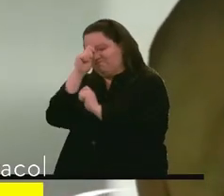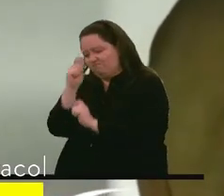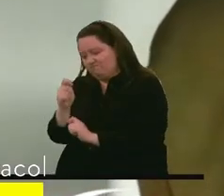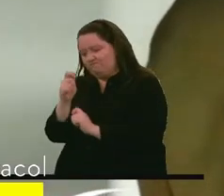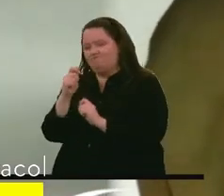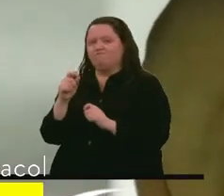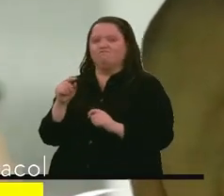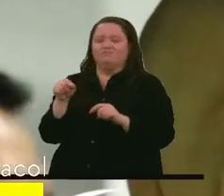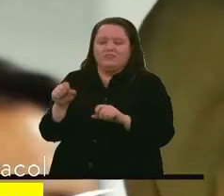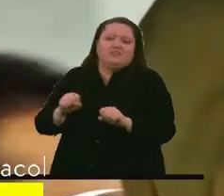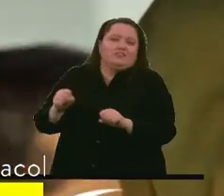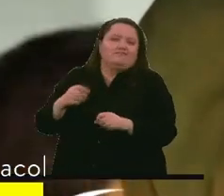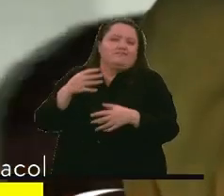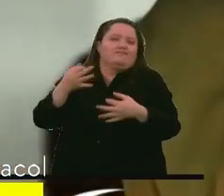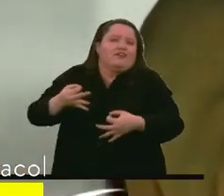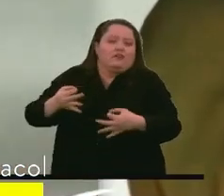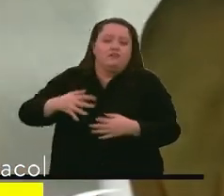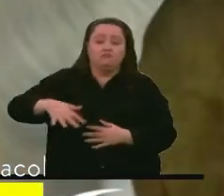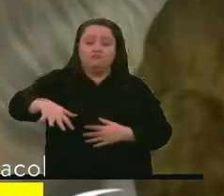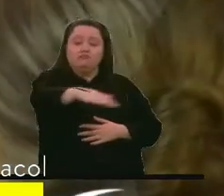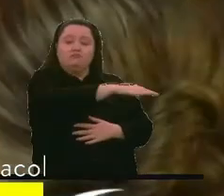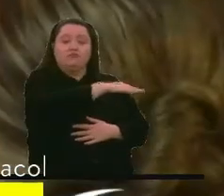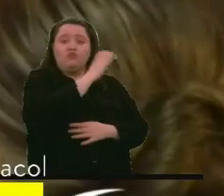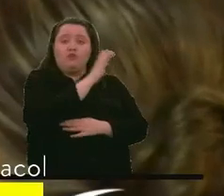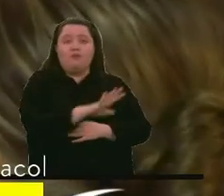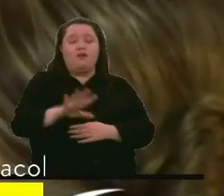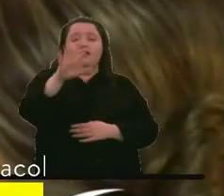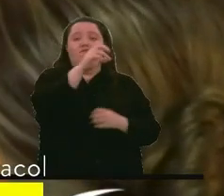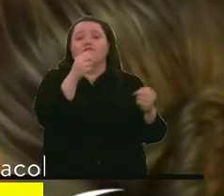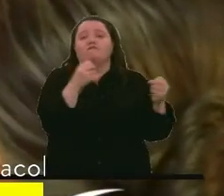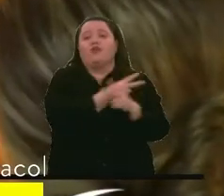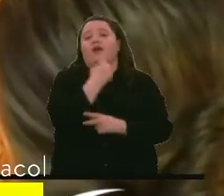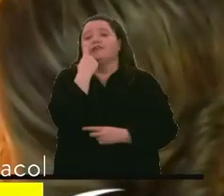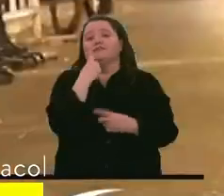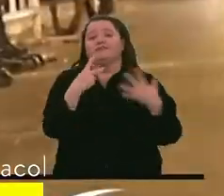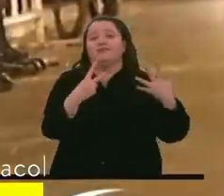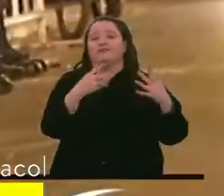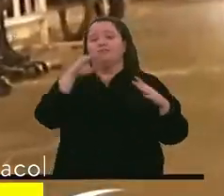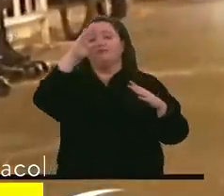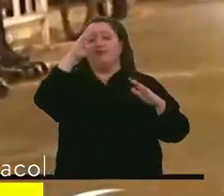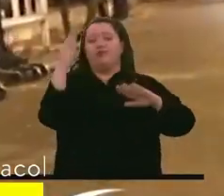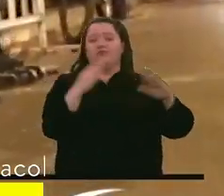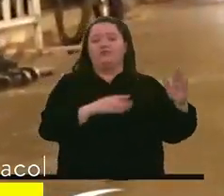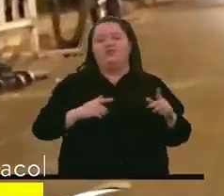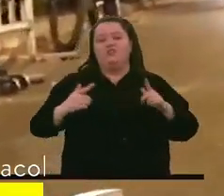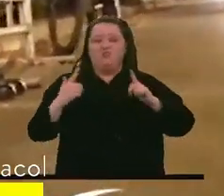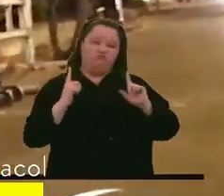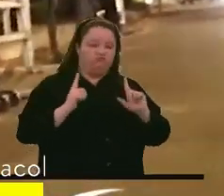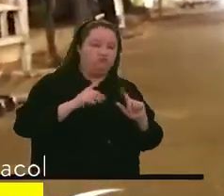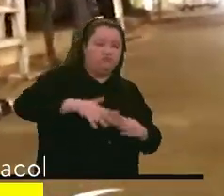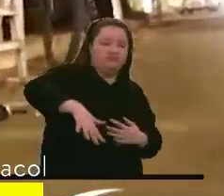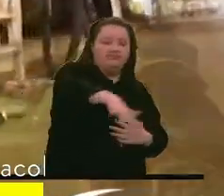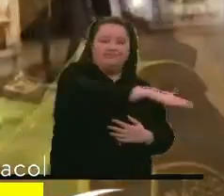Pero es la realidad en medio de la violencia que inunda Colombia y que ayer cobró la vida de 7 policías en un ataque armado en zona rural de